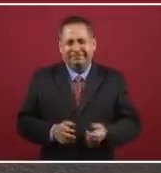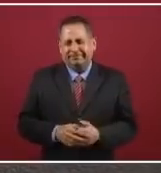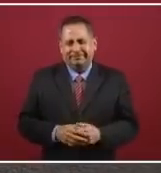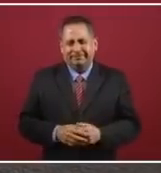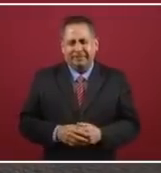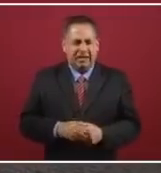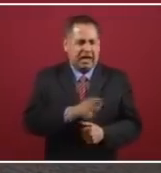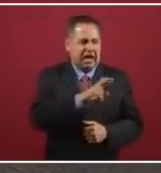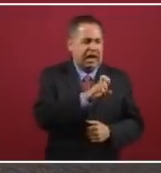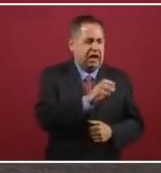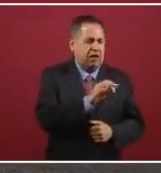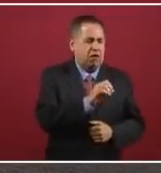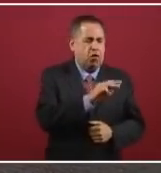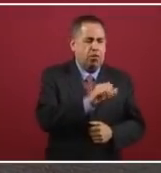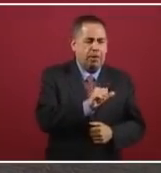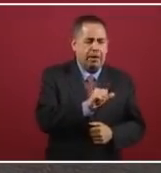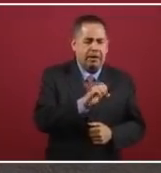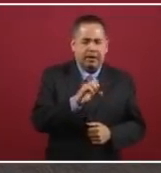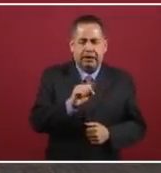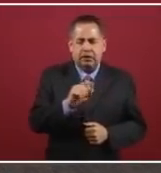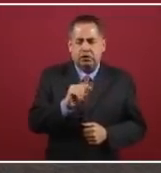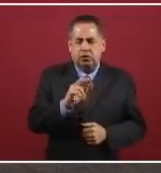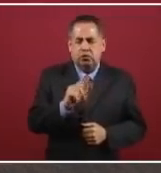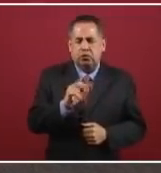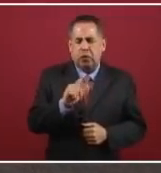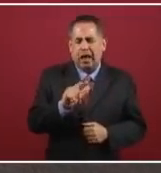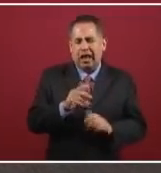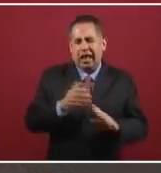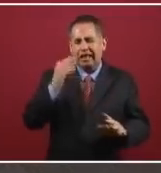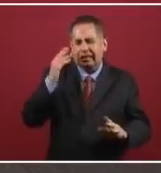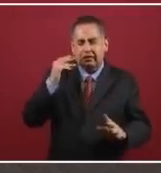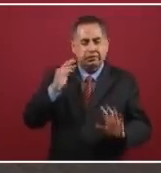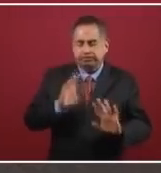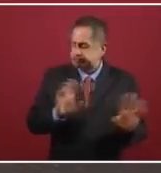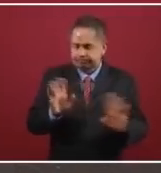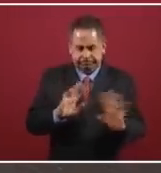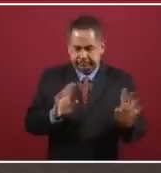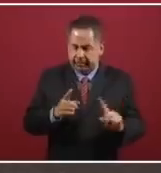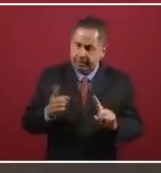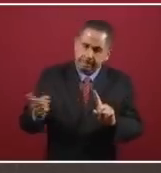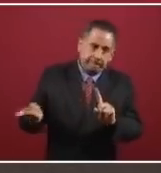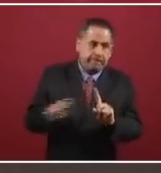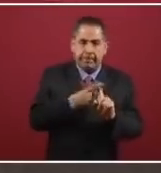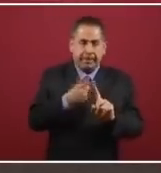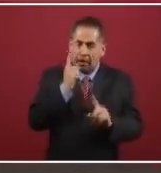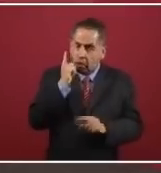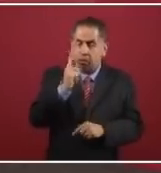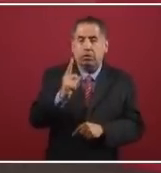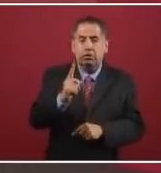Entonces, lo primero es el bienestar del pueblo, todo lo que podamos hacer